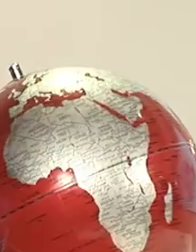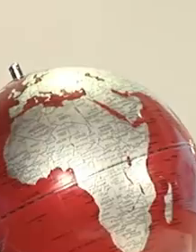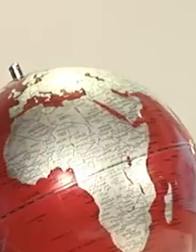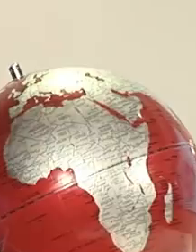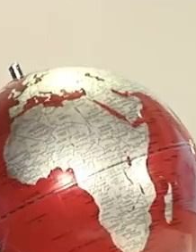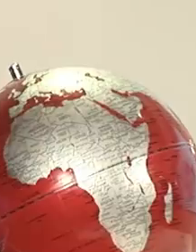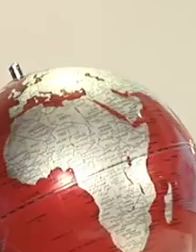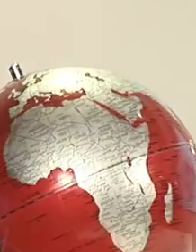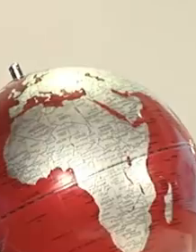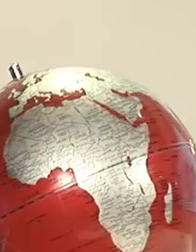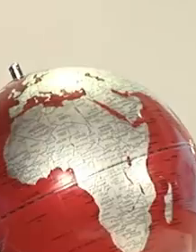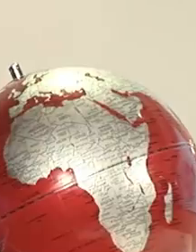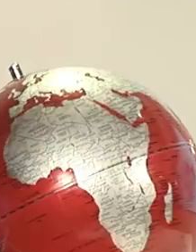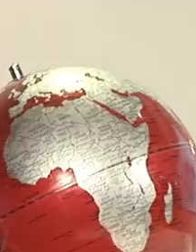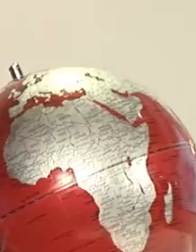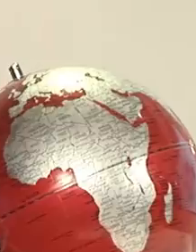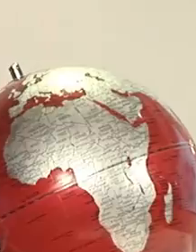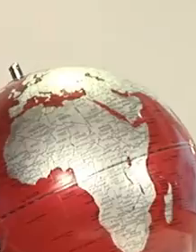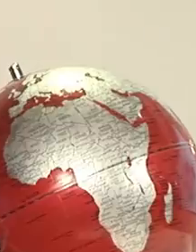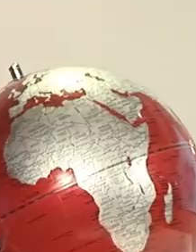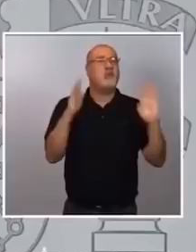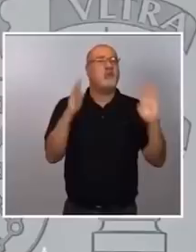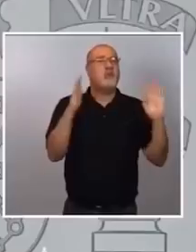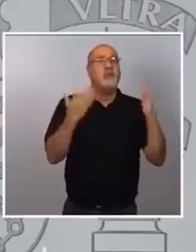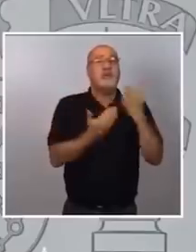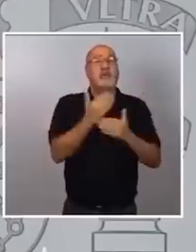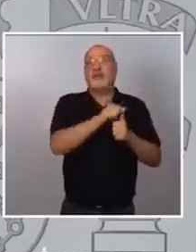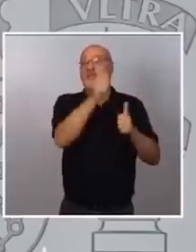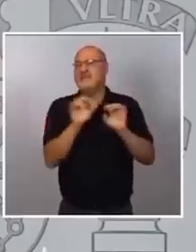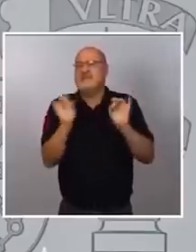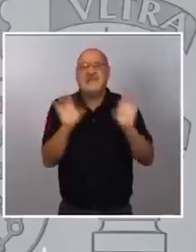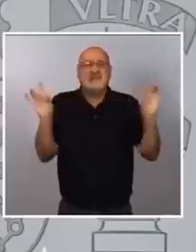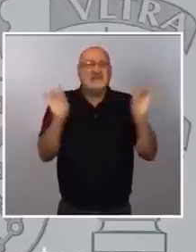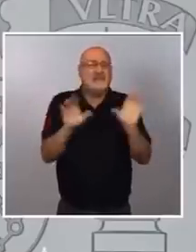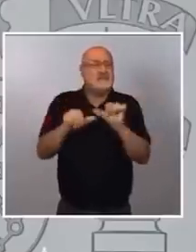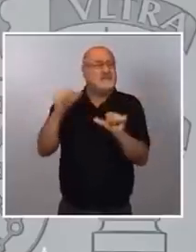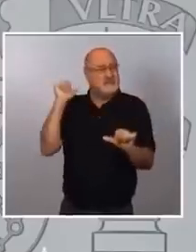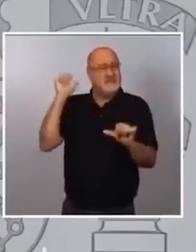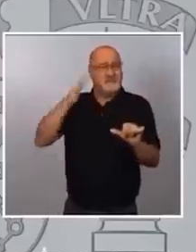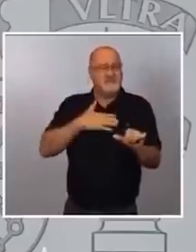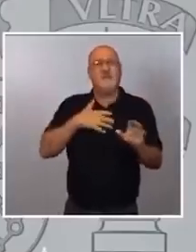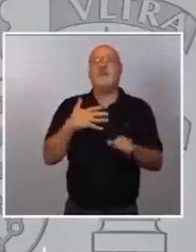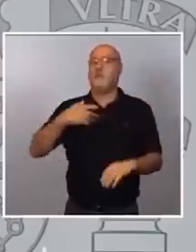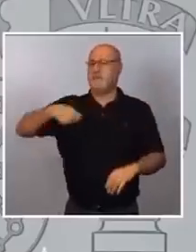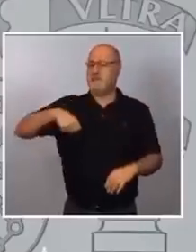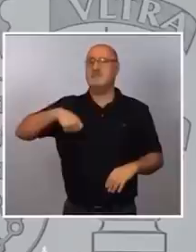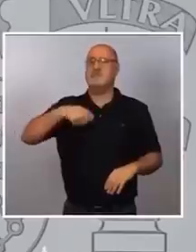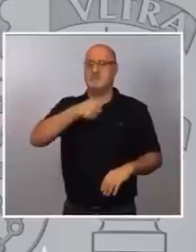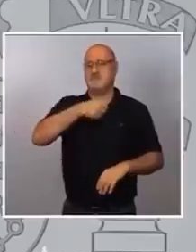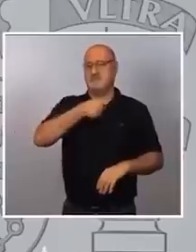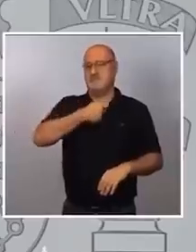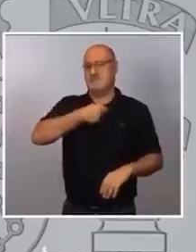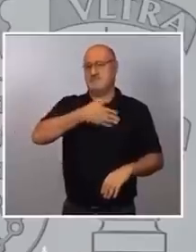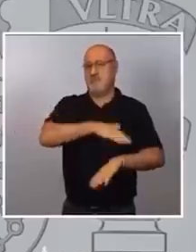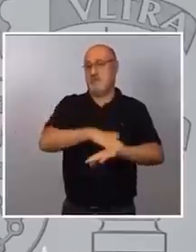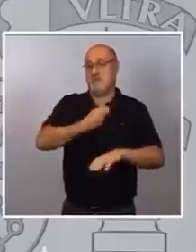escucharlo, Carlos, y a continuación te paso la palabra. Fenómeno. Como recordarán, el presidente del Gobierno compareció el 18 de